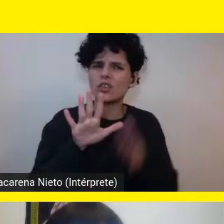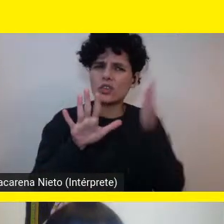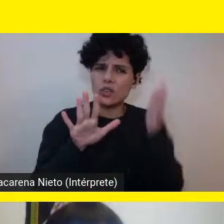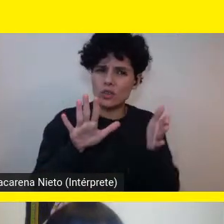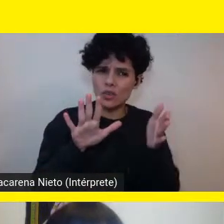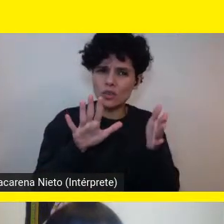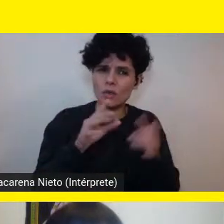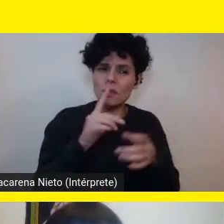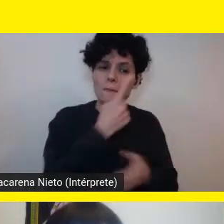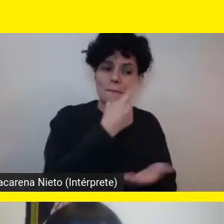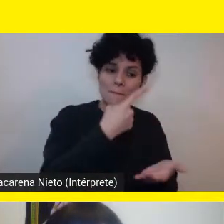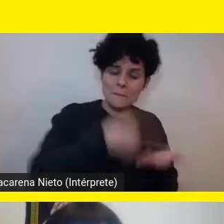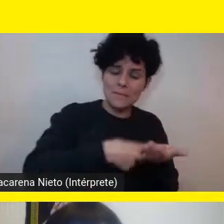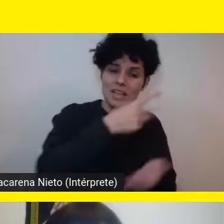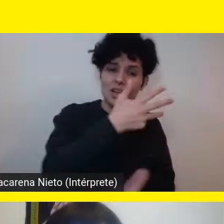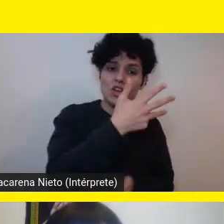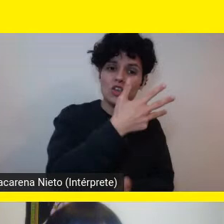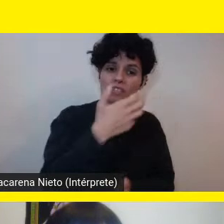yo